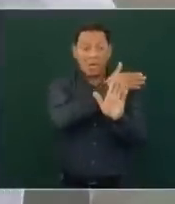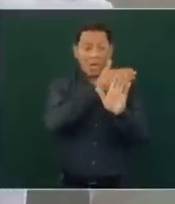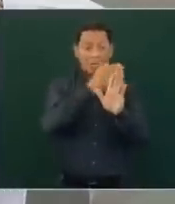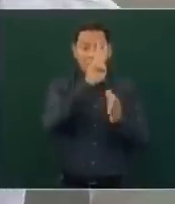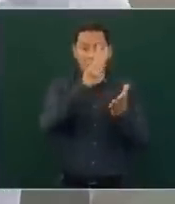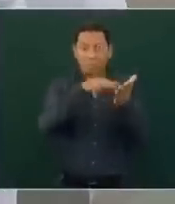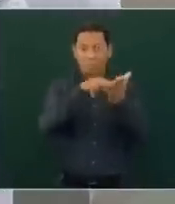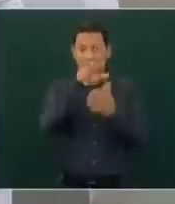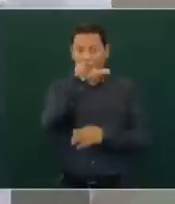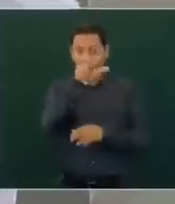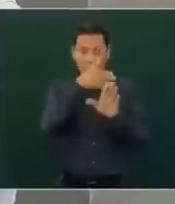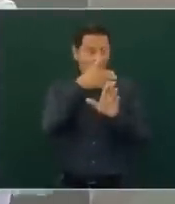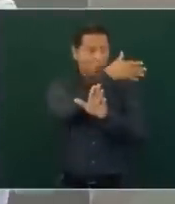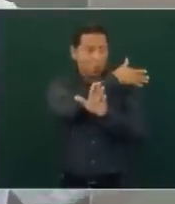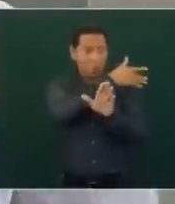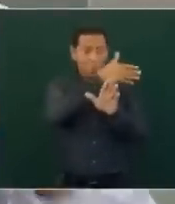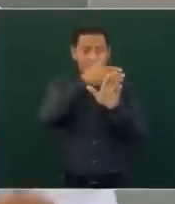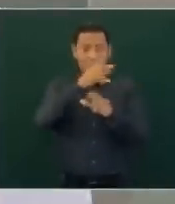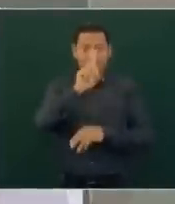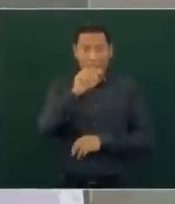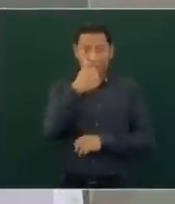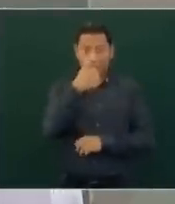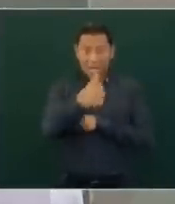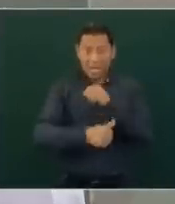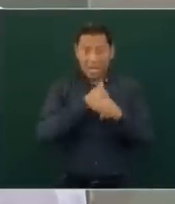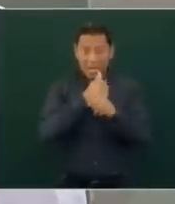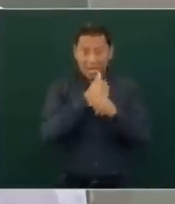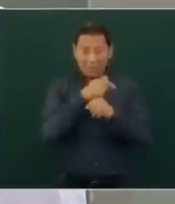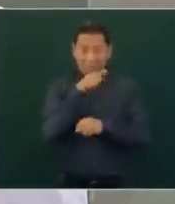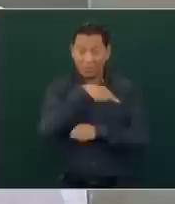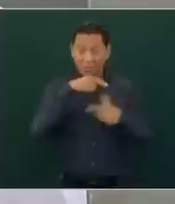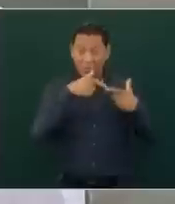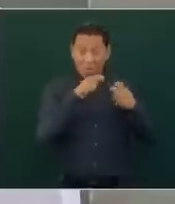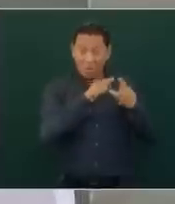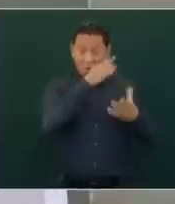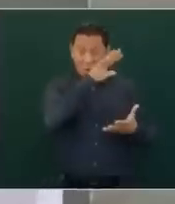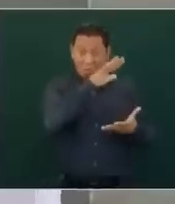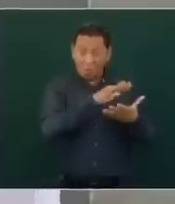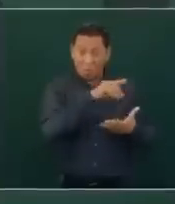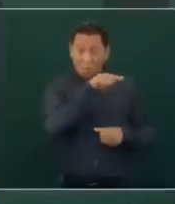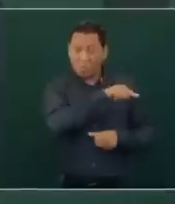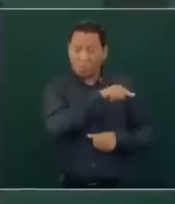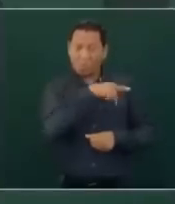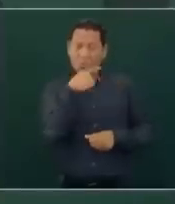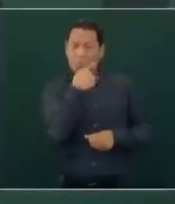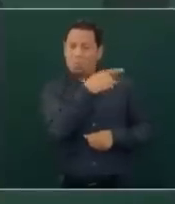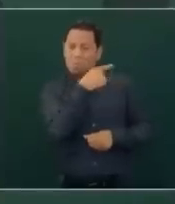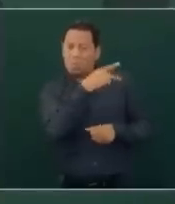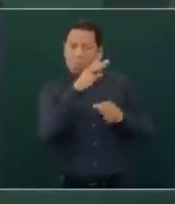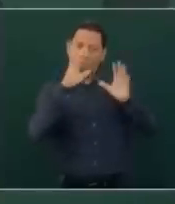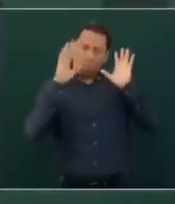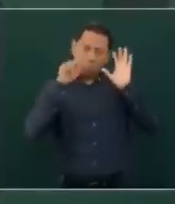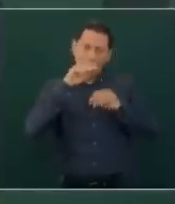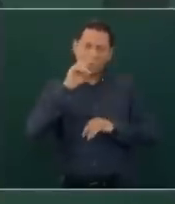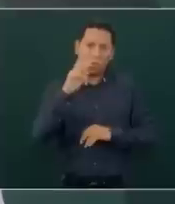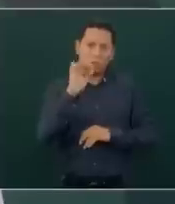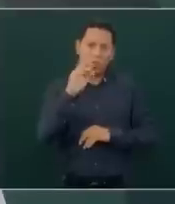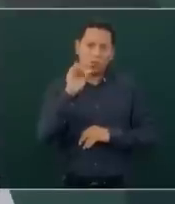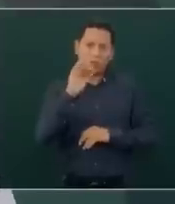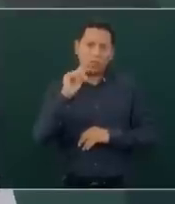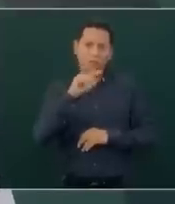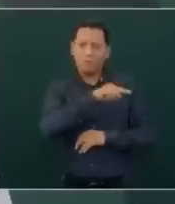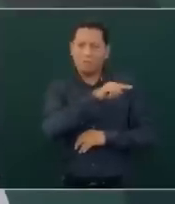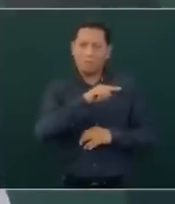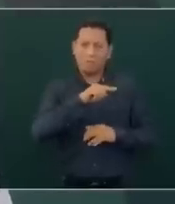de este grupo minoritario con su política neoliberal o neoporfirista, todas las